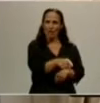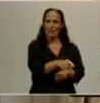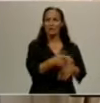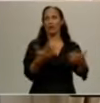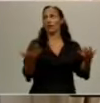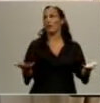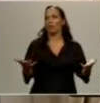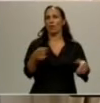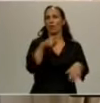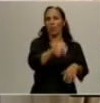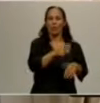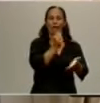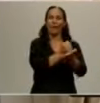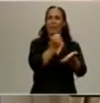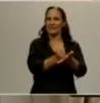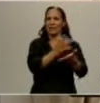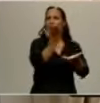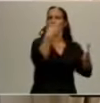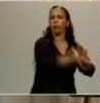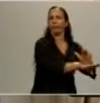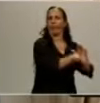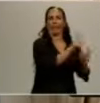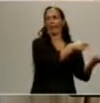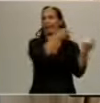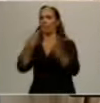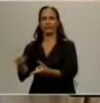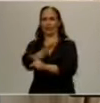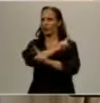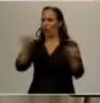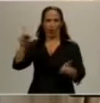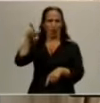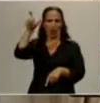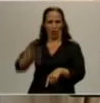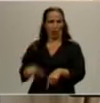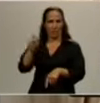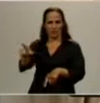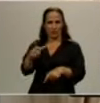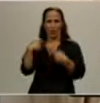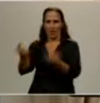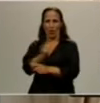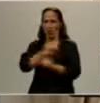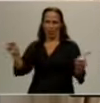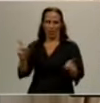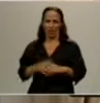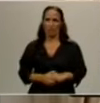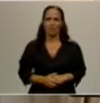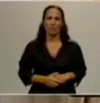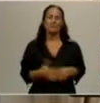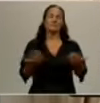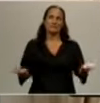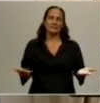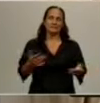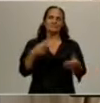público notorio, fue retenido y no le fue entregado al señor Diego Ángel Lagomarsino. Seguramente